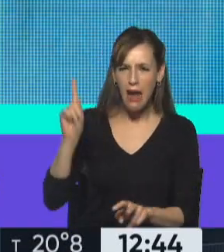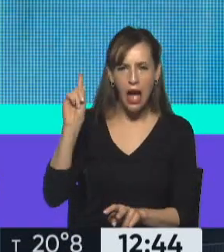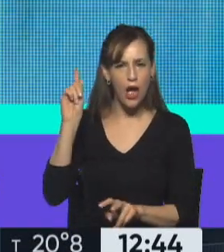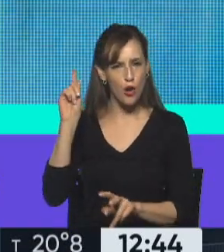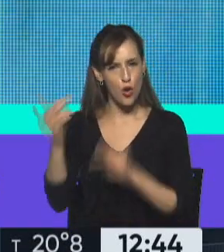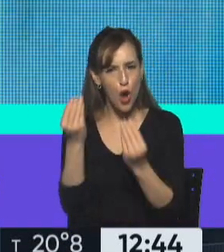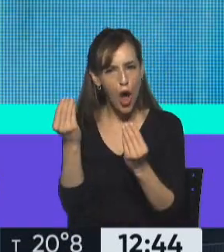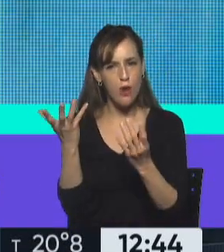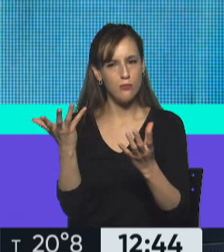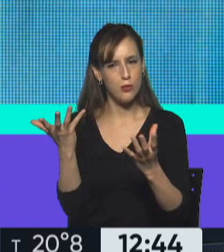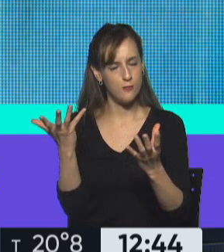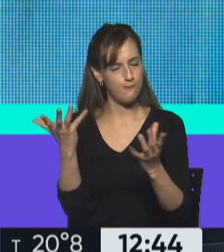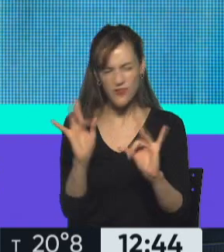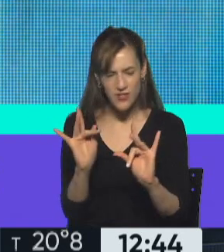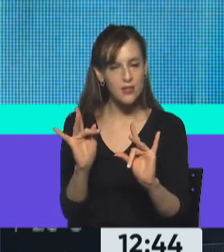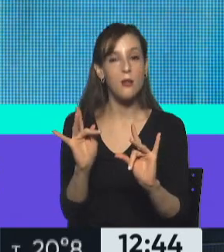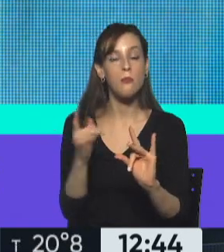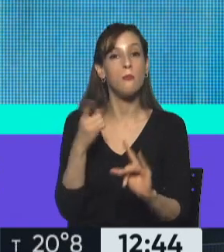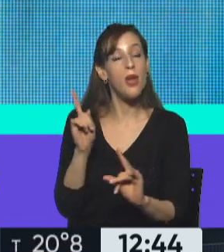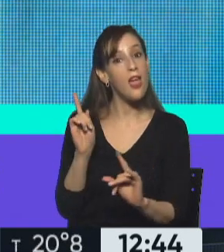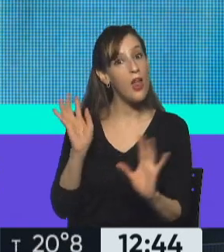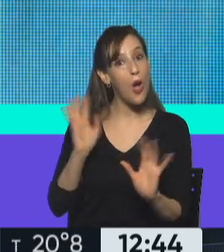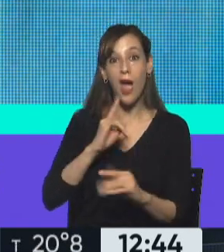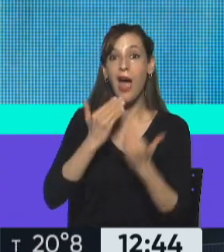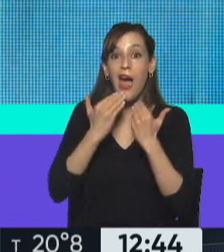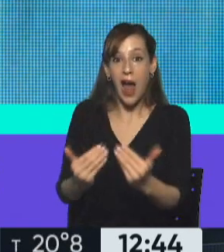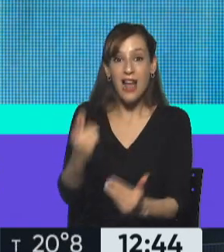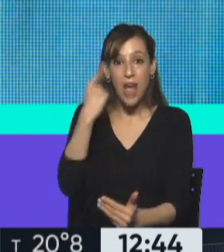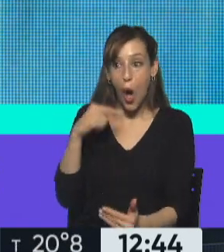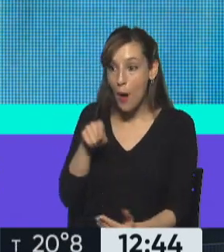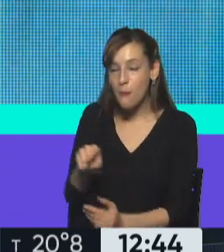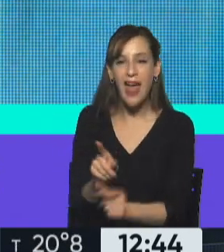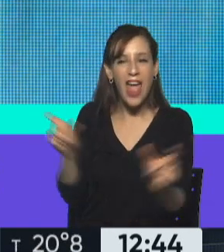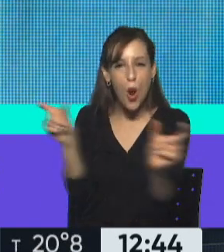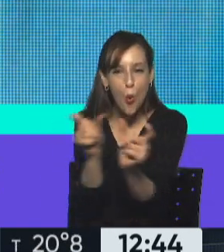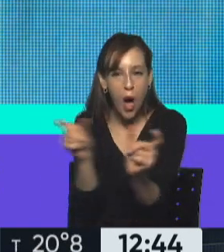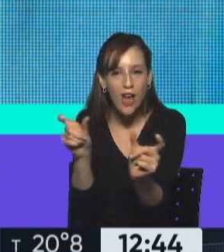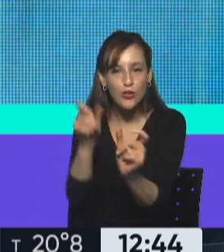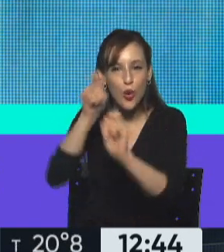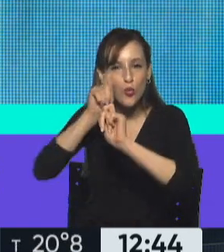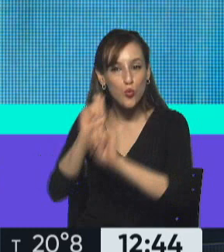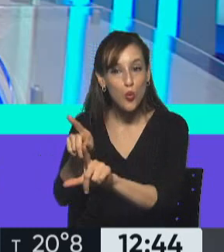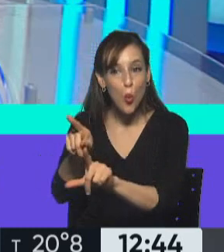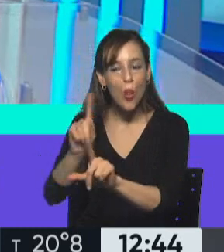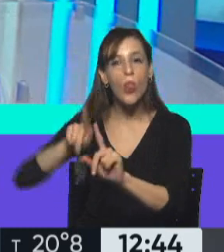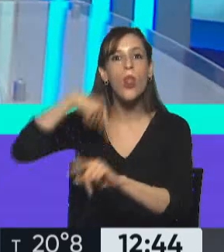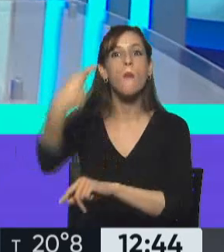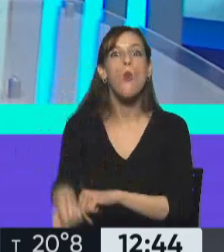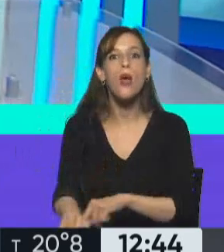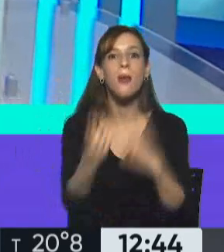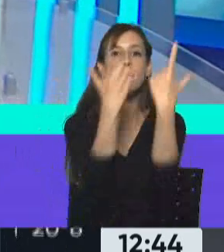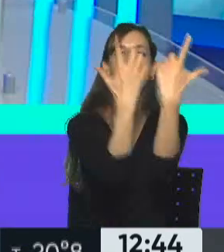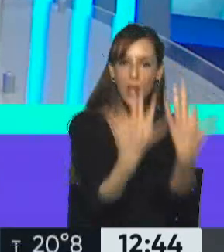extraño sin embargo sus ecuaciones luego se aplicaron en muchísimos problemas desde la matemática